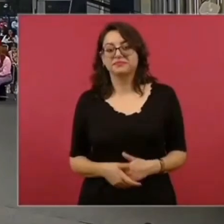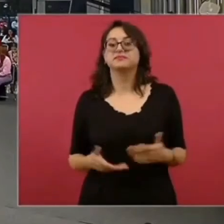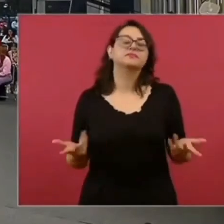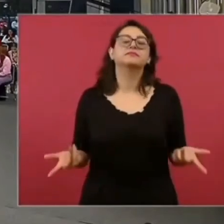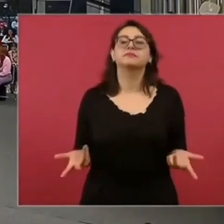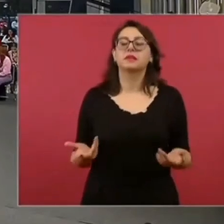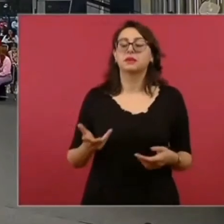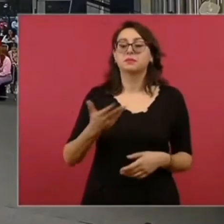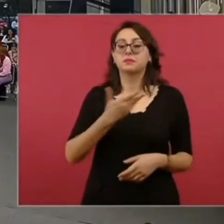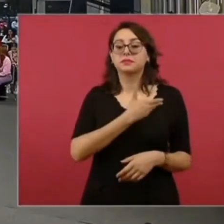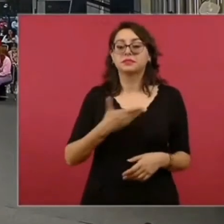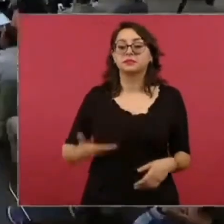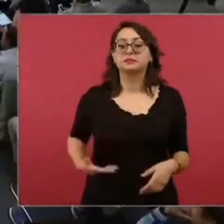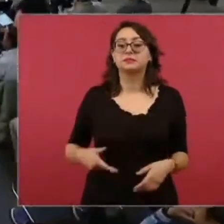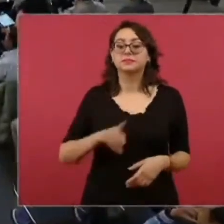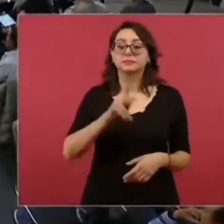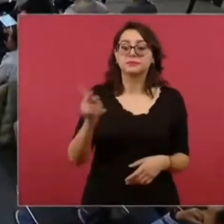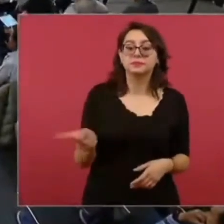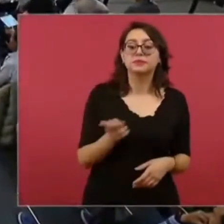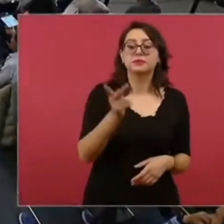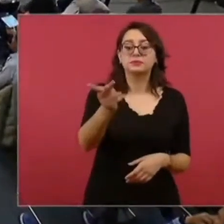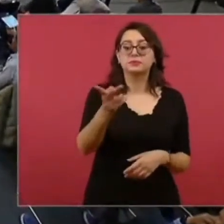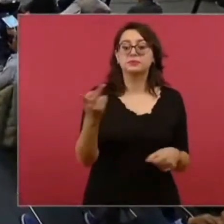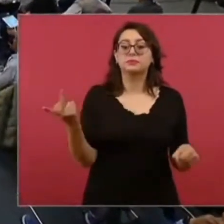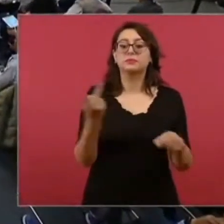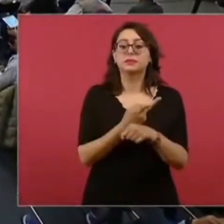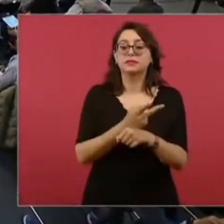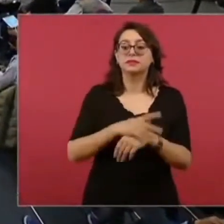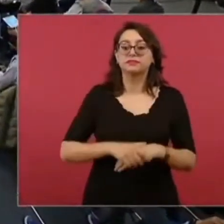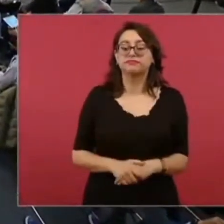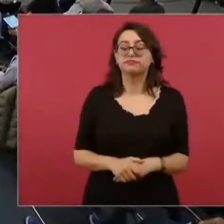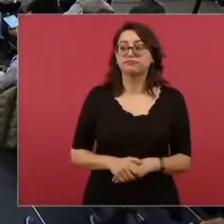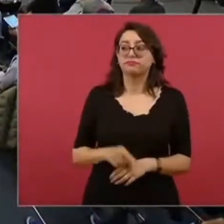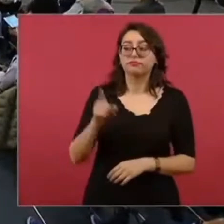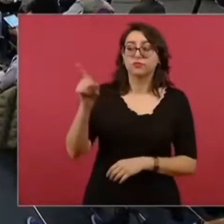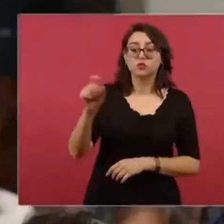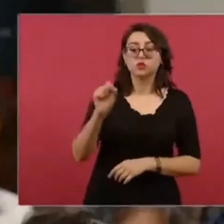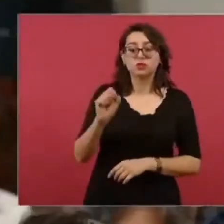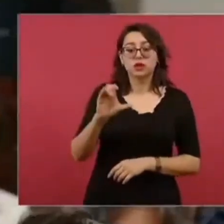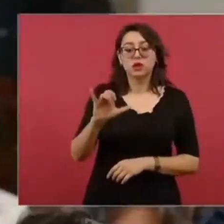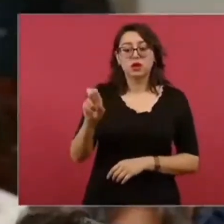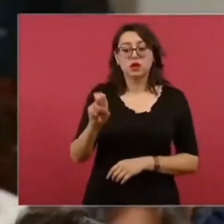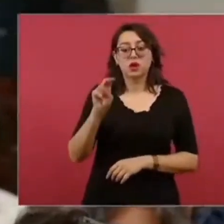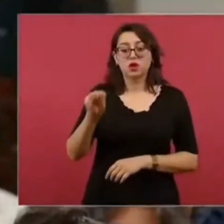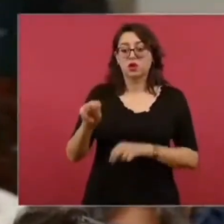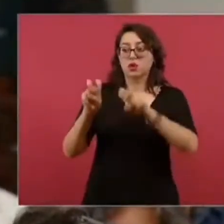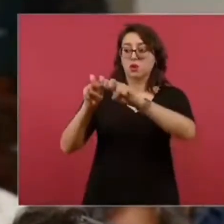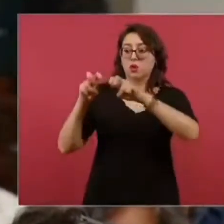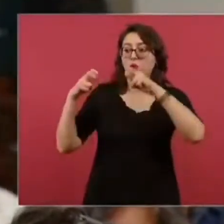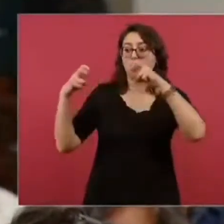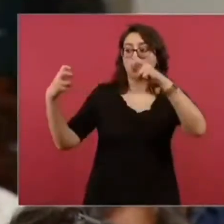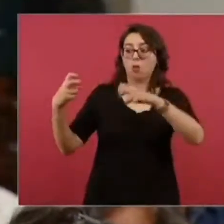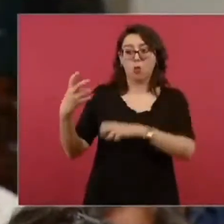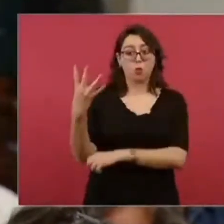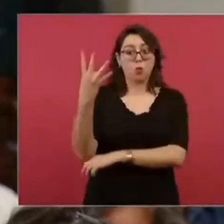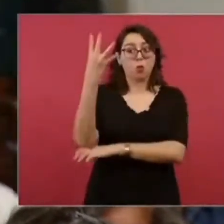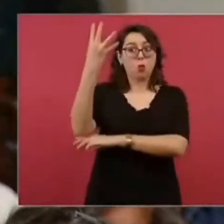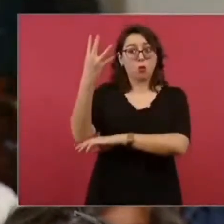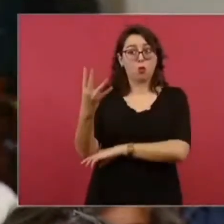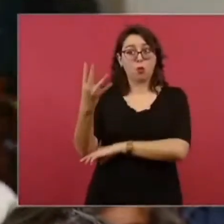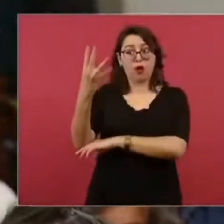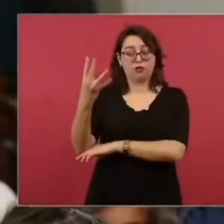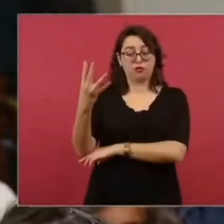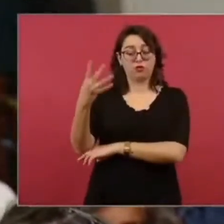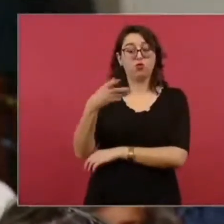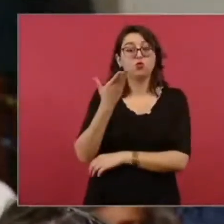tocó su faz, ¿cumplieron su expectativa los 4 ministros de la Corte que usted propuso al Senado de la República y que